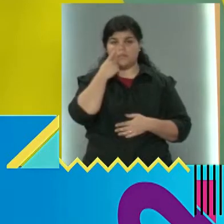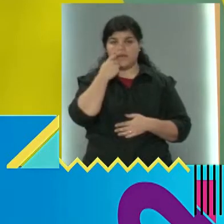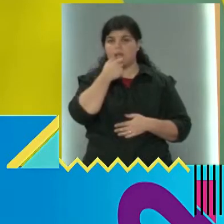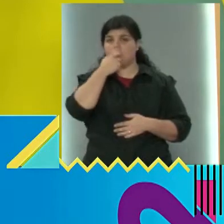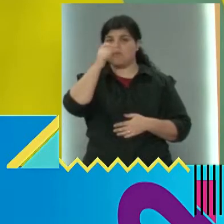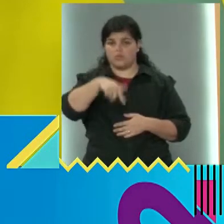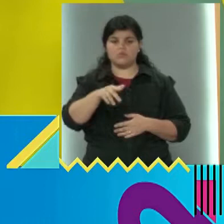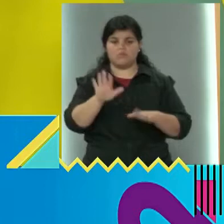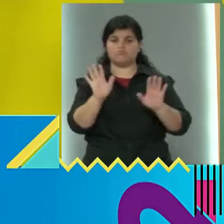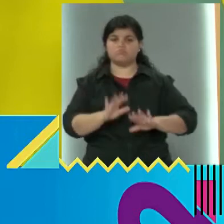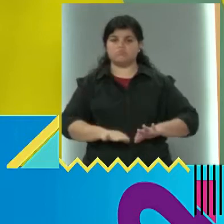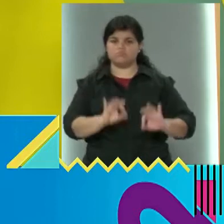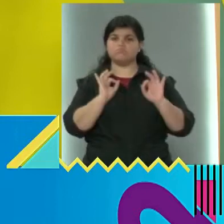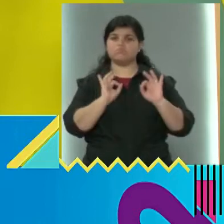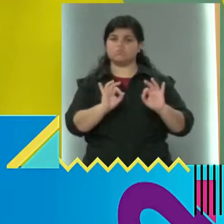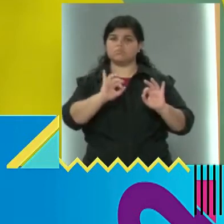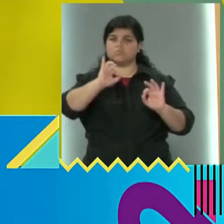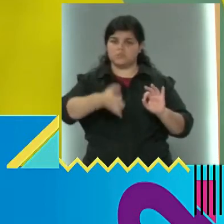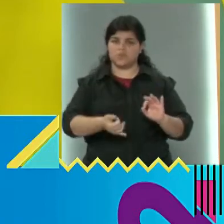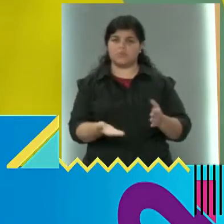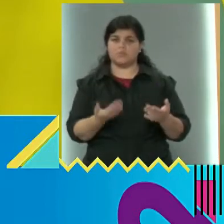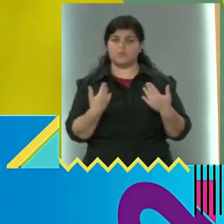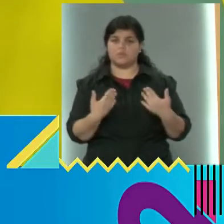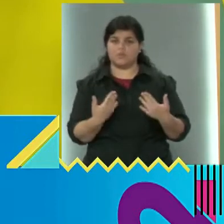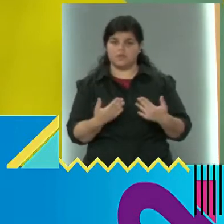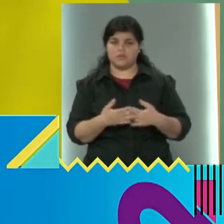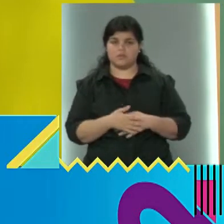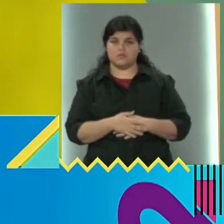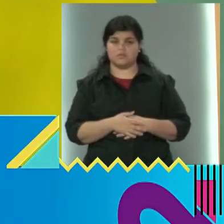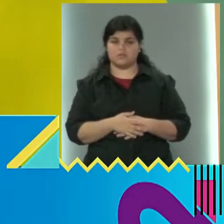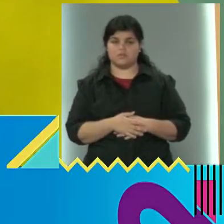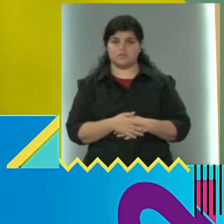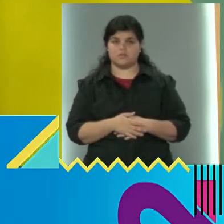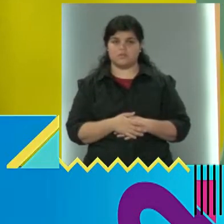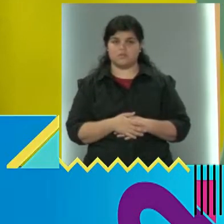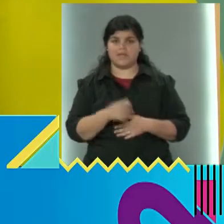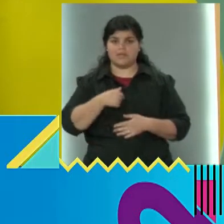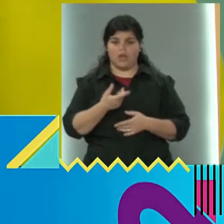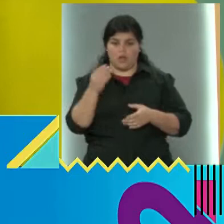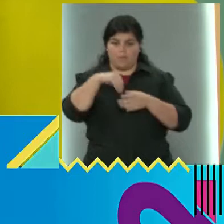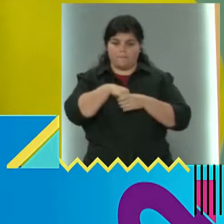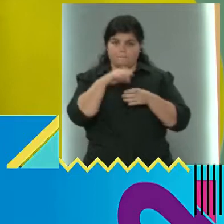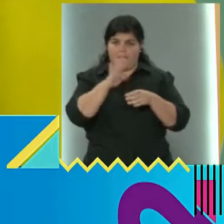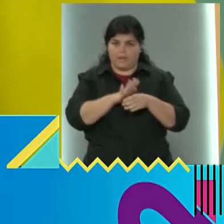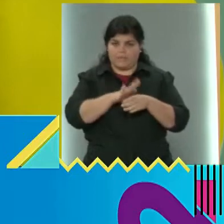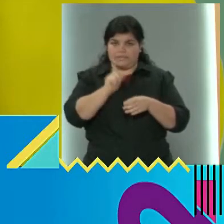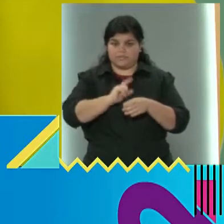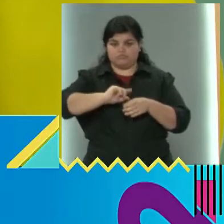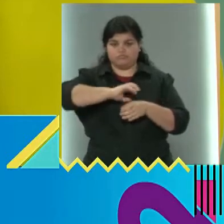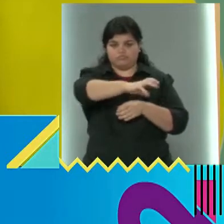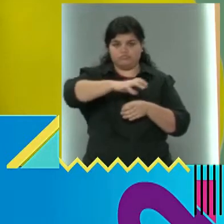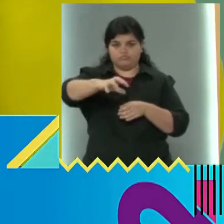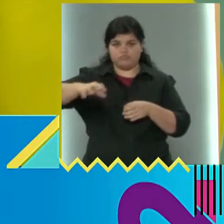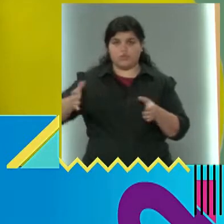están preparados como para poder tener, hacer esa descentralización que conjuntamente con el